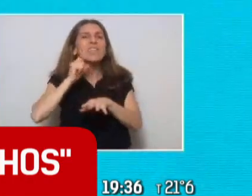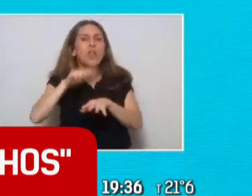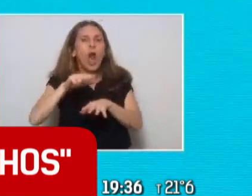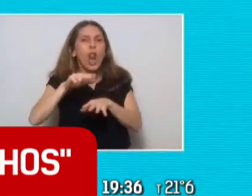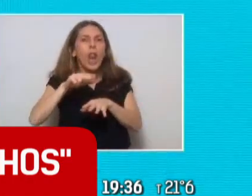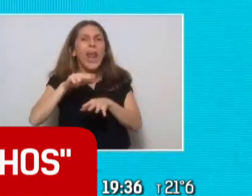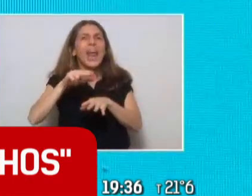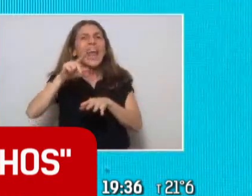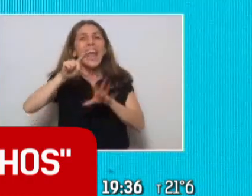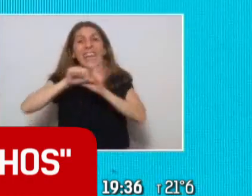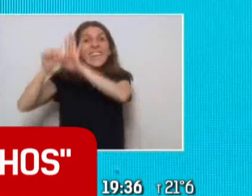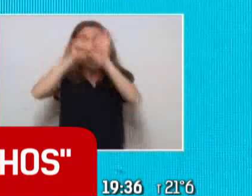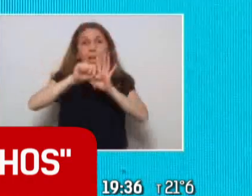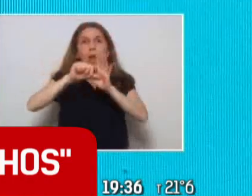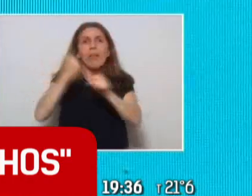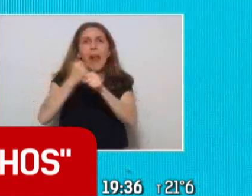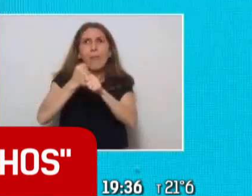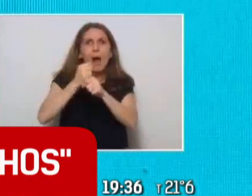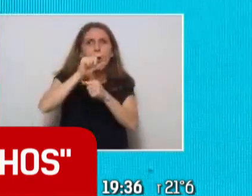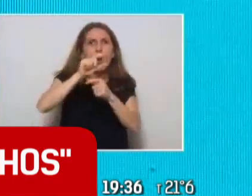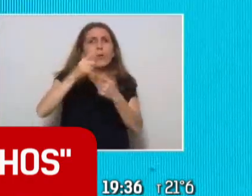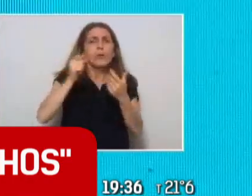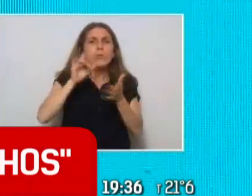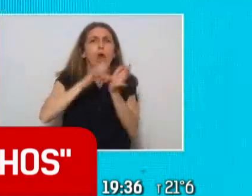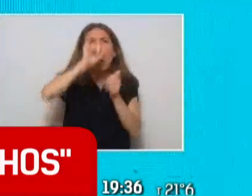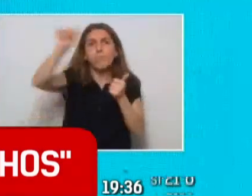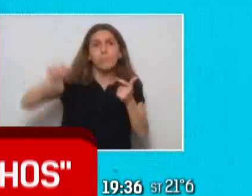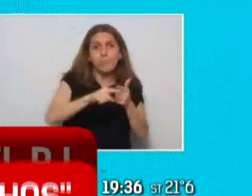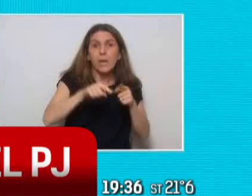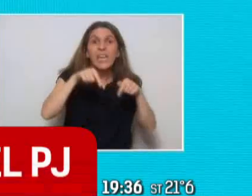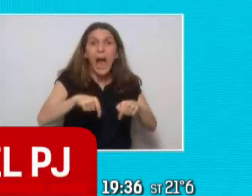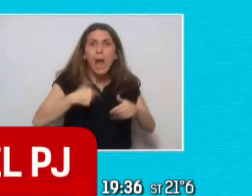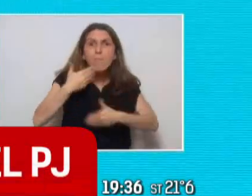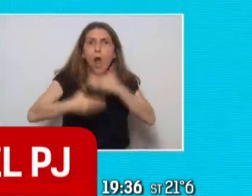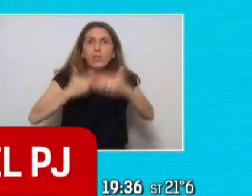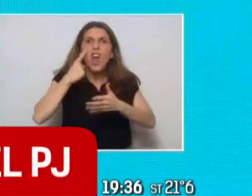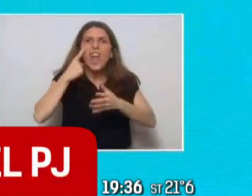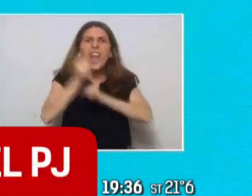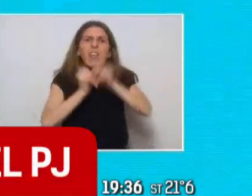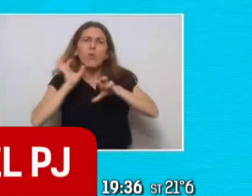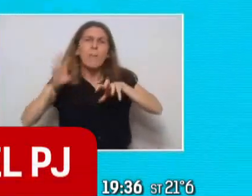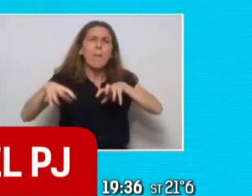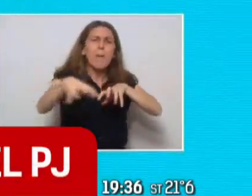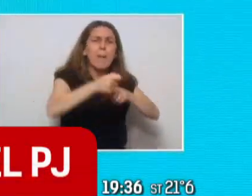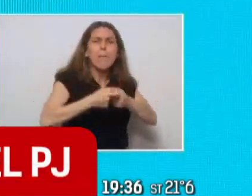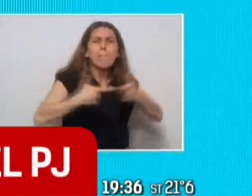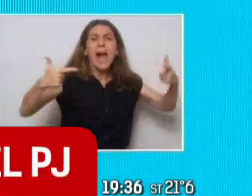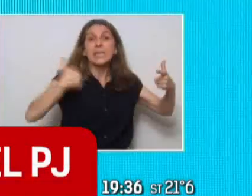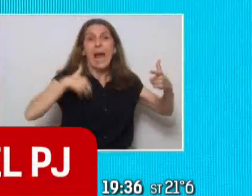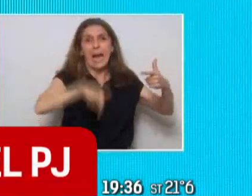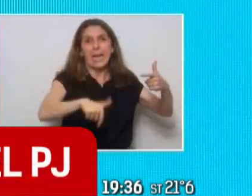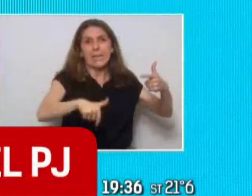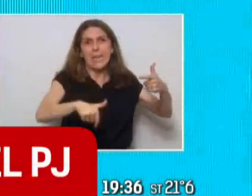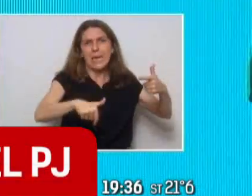empezó el más cruel proceso de desindustrialización que la Argentina haya recordado y haya